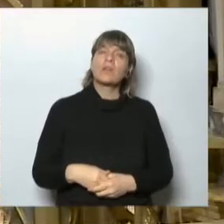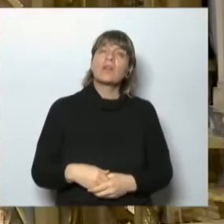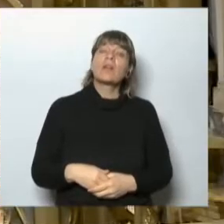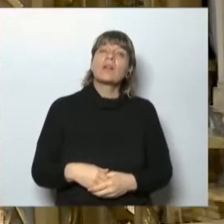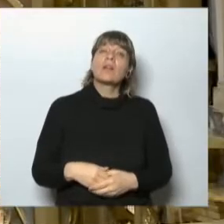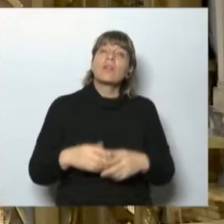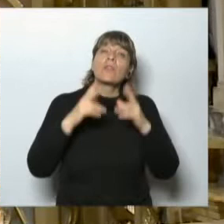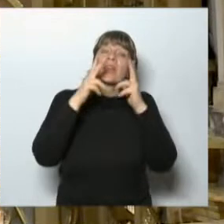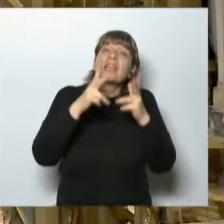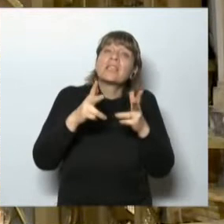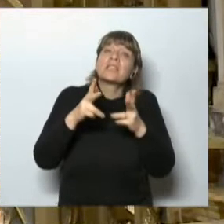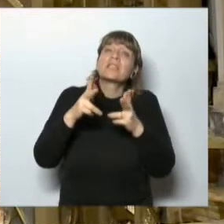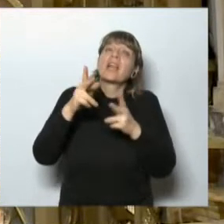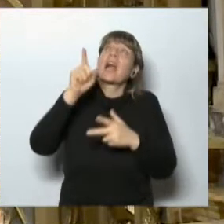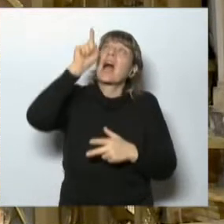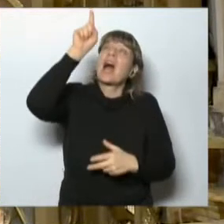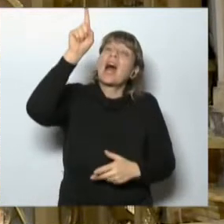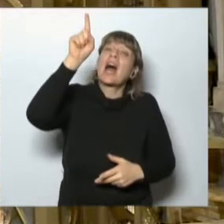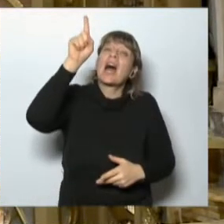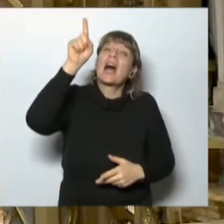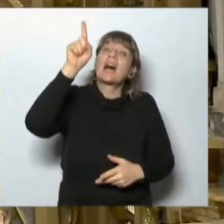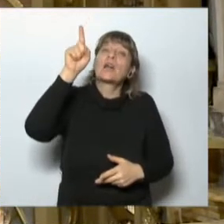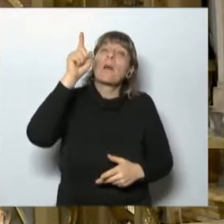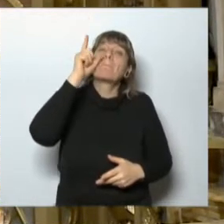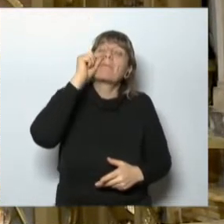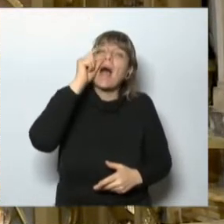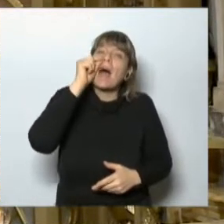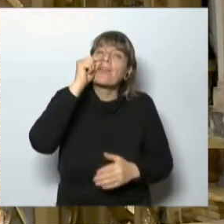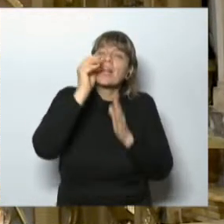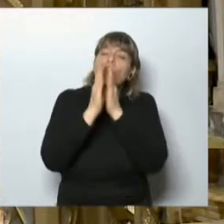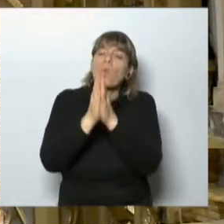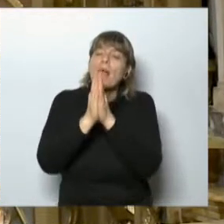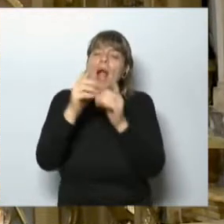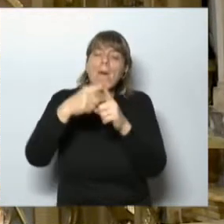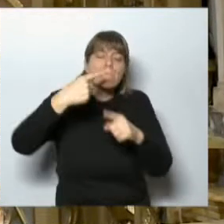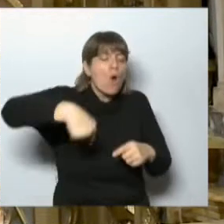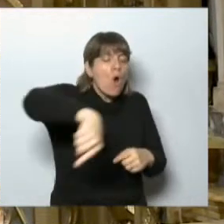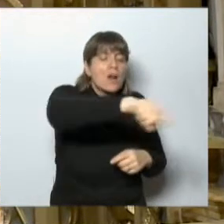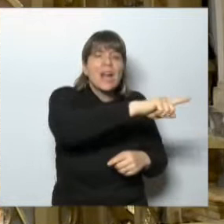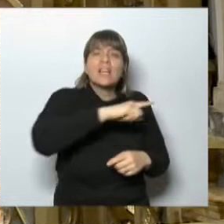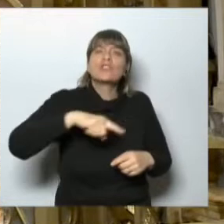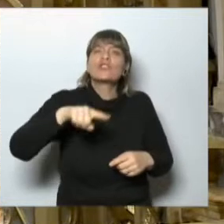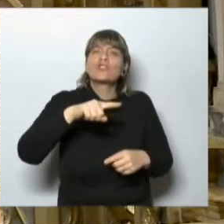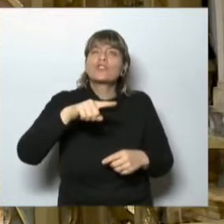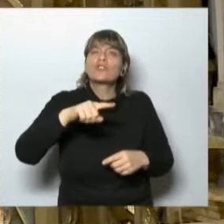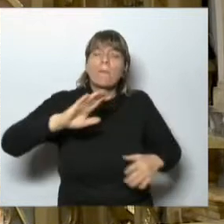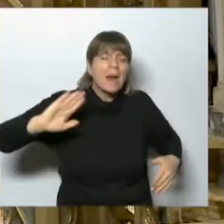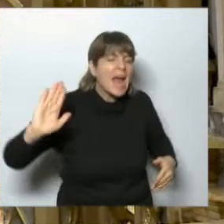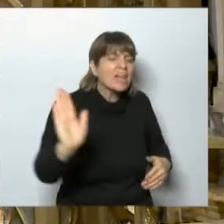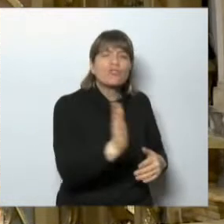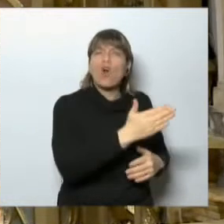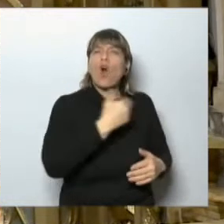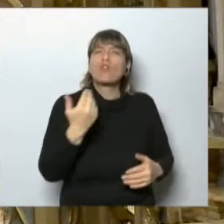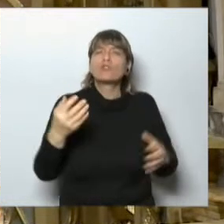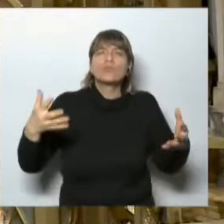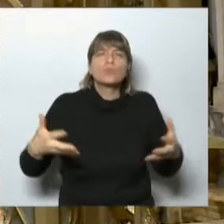Señor: Padre, ruego por ellos, para que todos sean